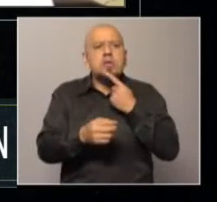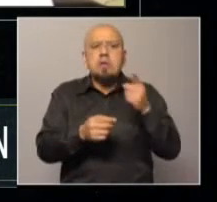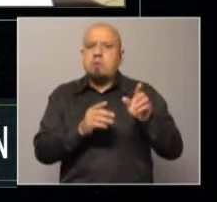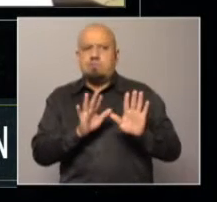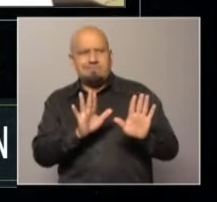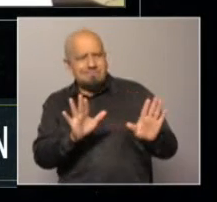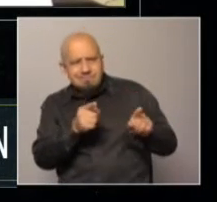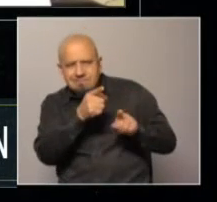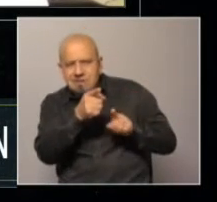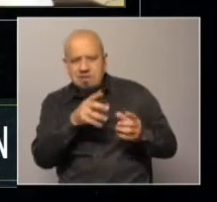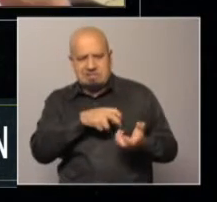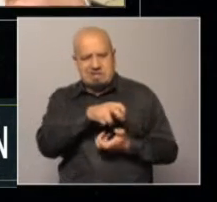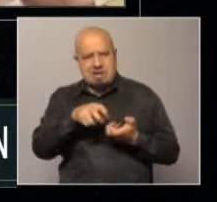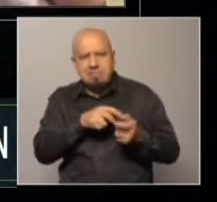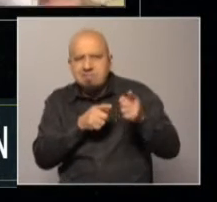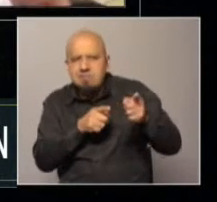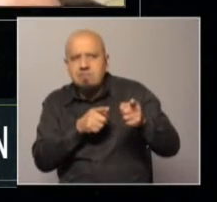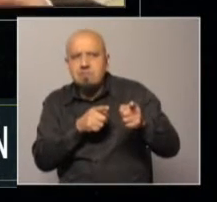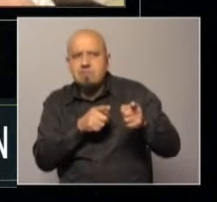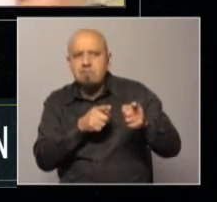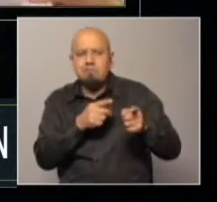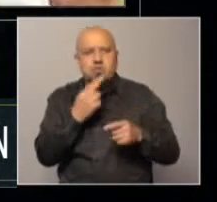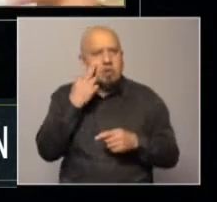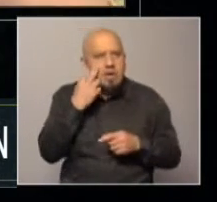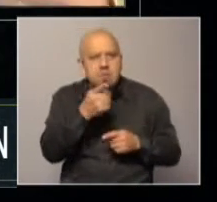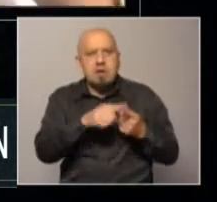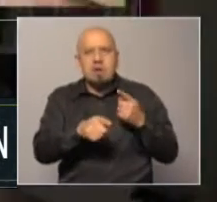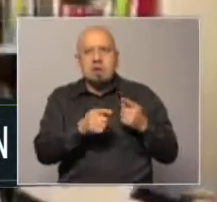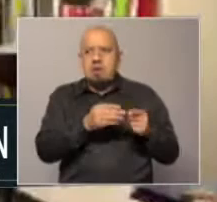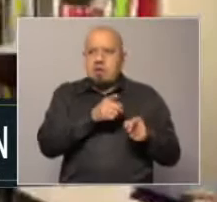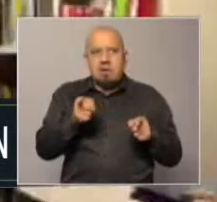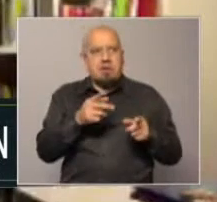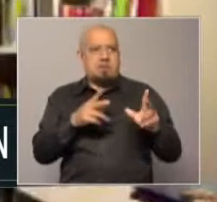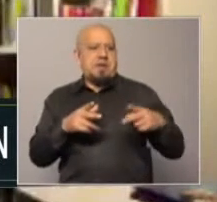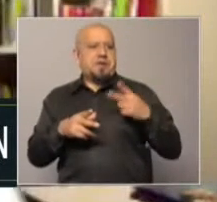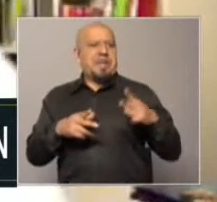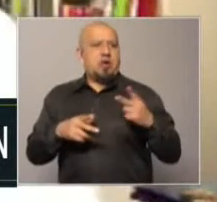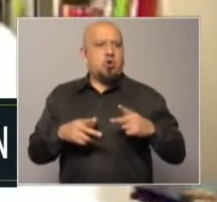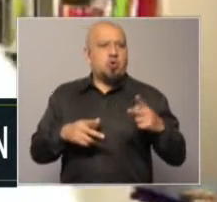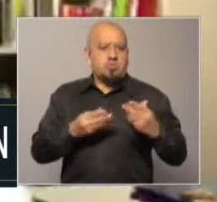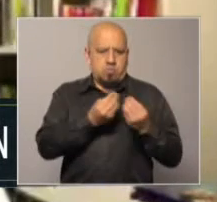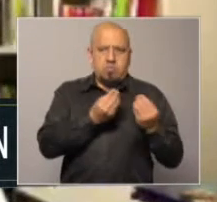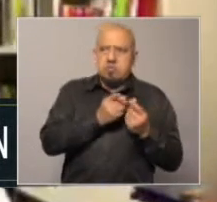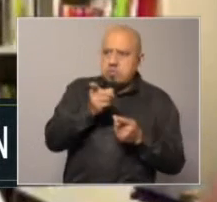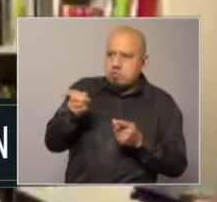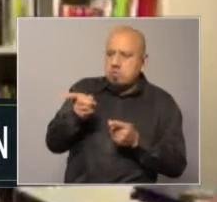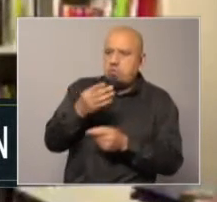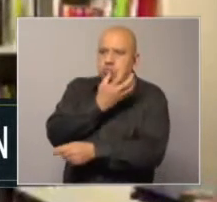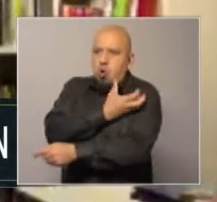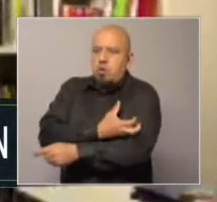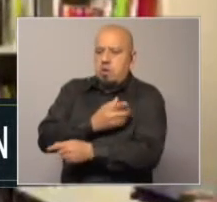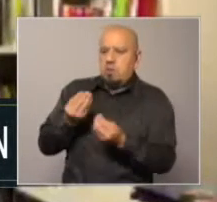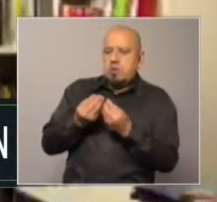grande respecto de los excluidos y los privilegiados. Recuerda tú que habían unos